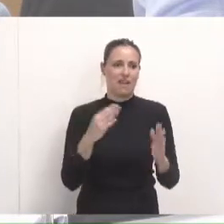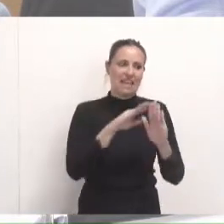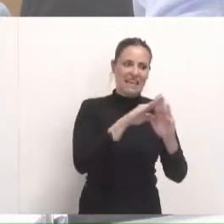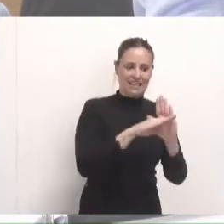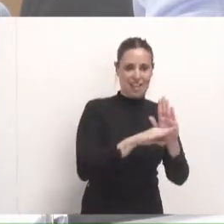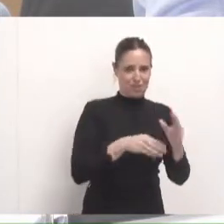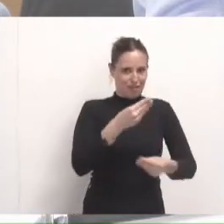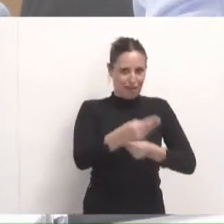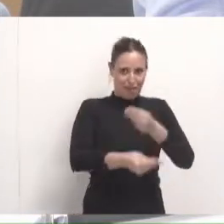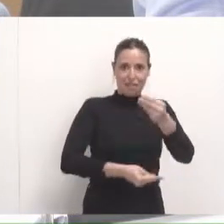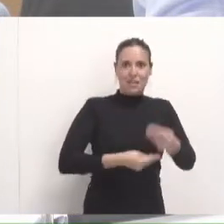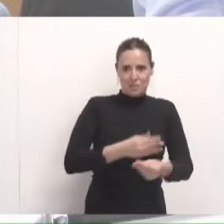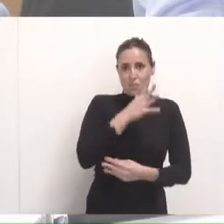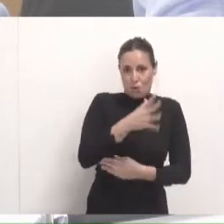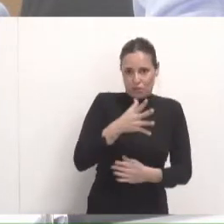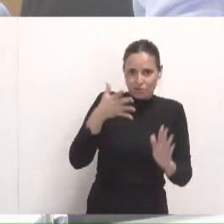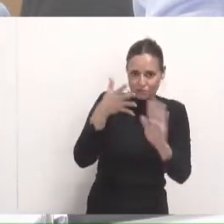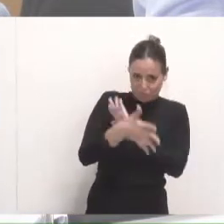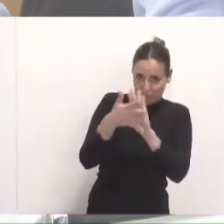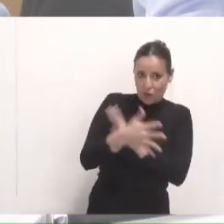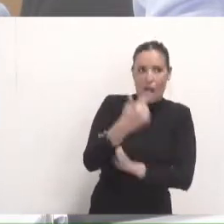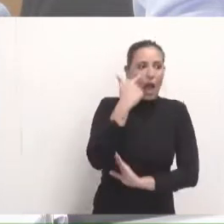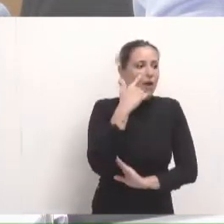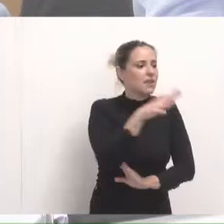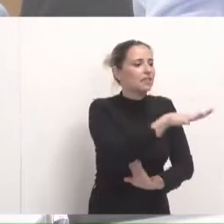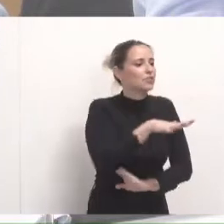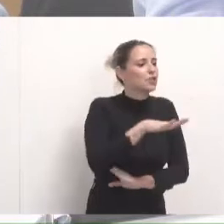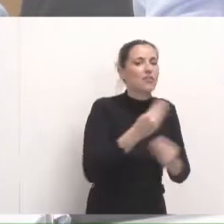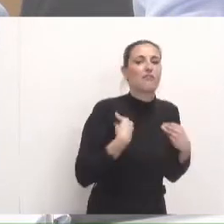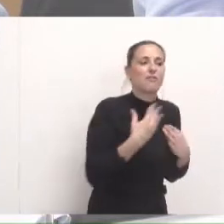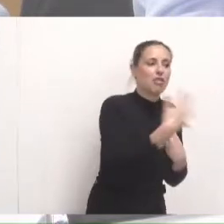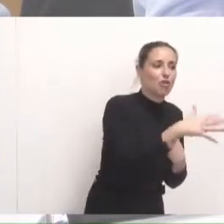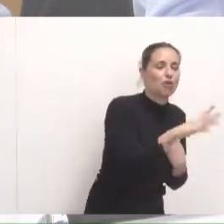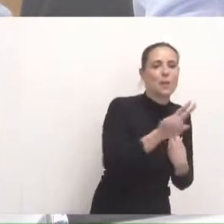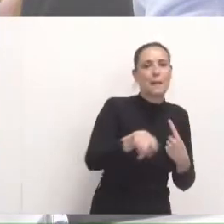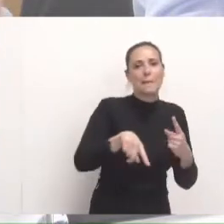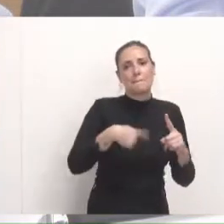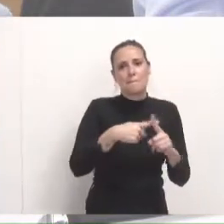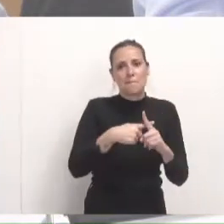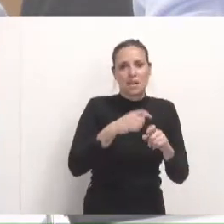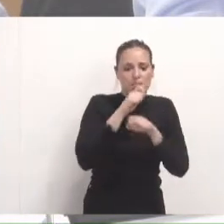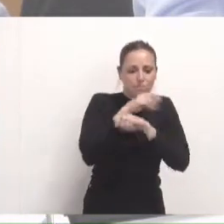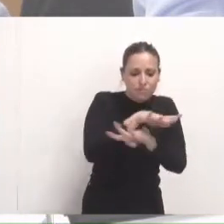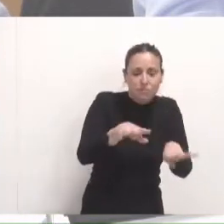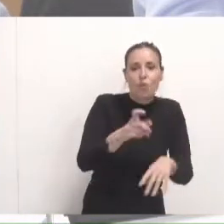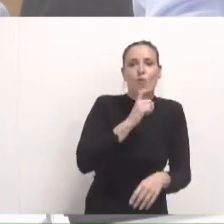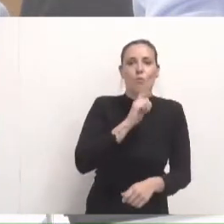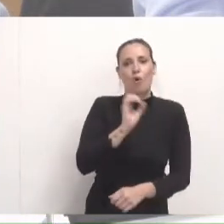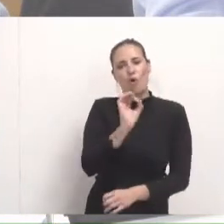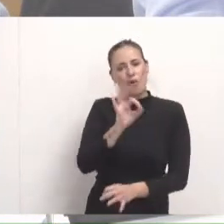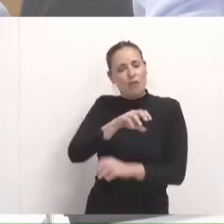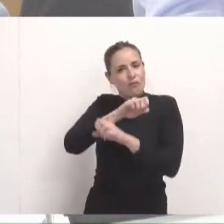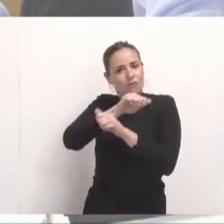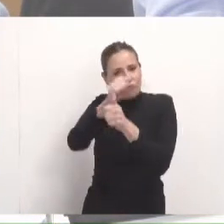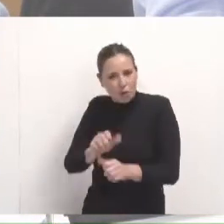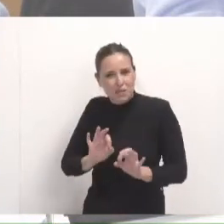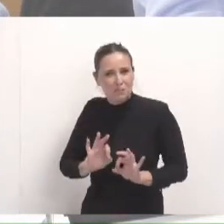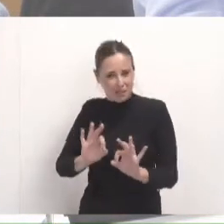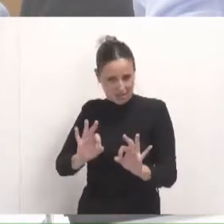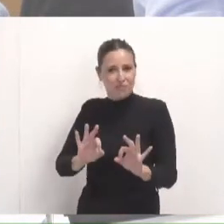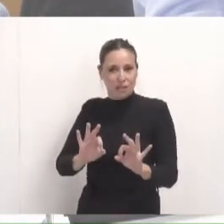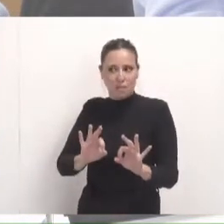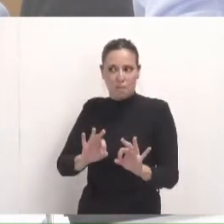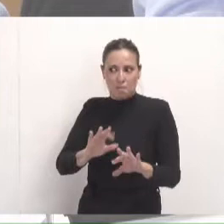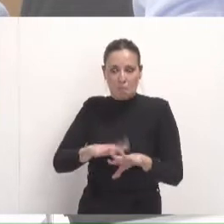tener en cuenta cuál es su hábitat y cuál es su forma de reproducción y cuál es su forma, digamos, de dispersión para poder actuar